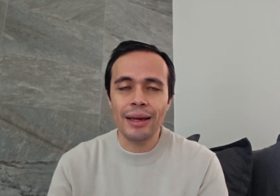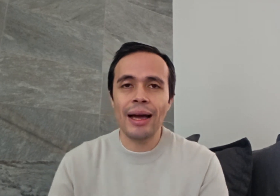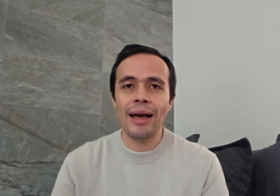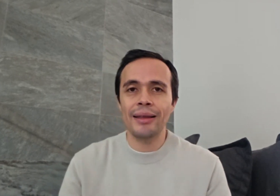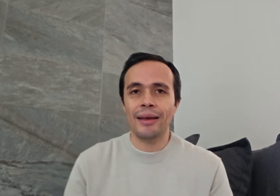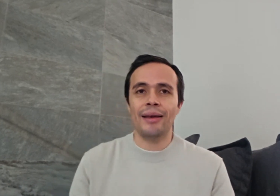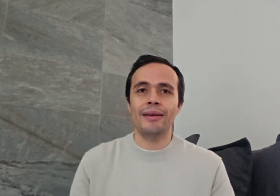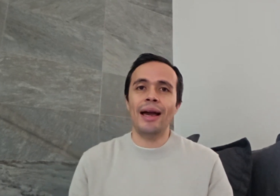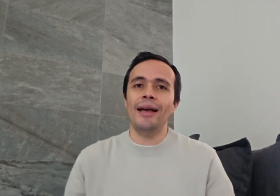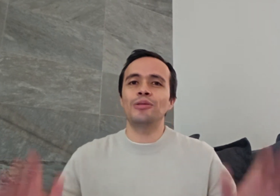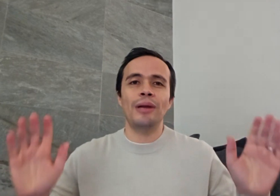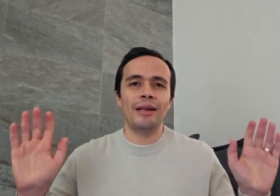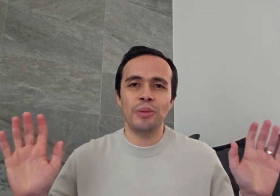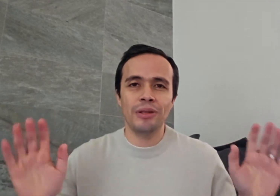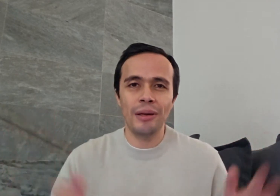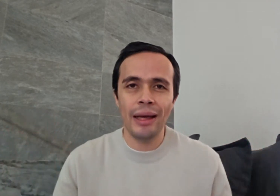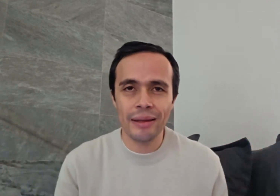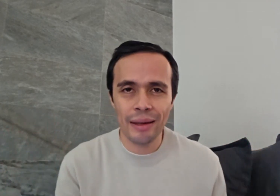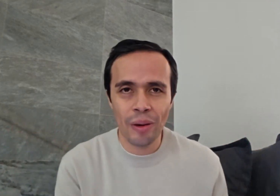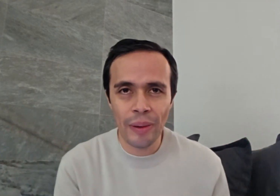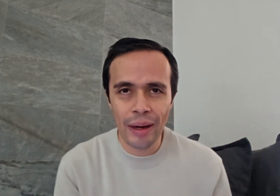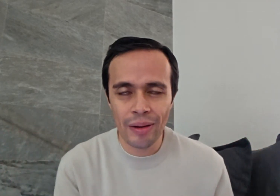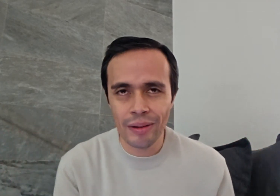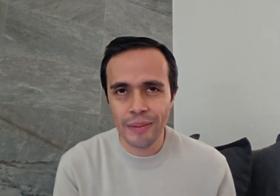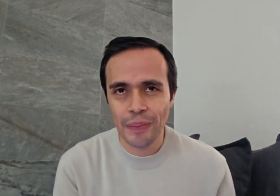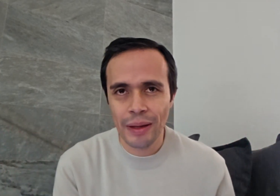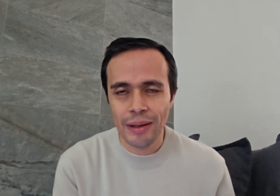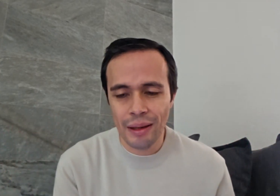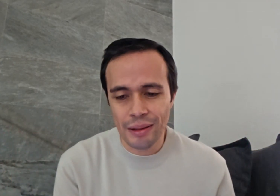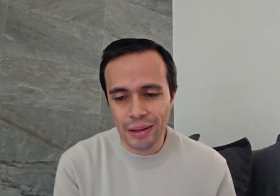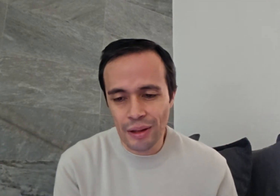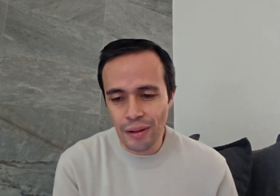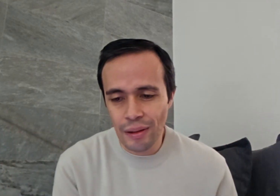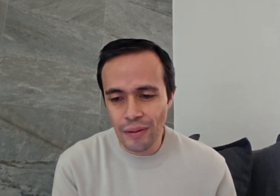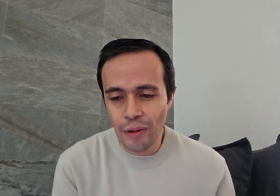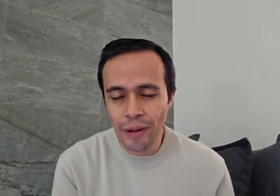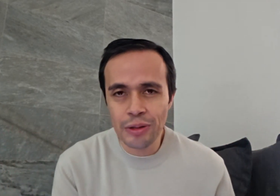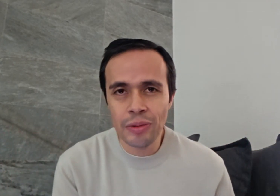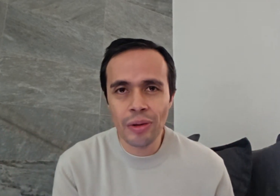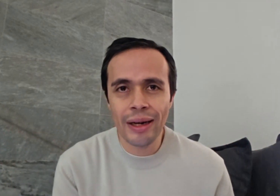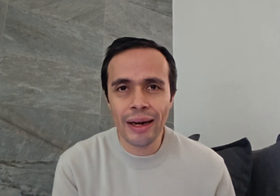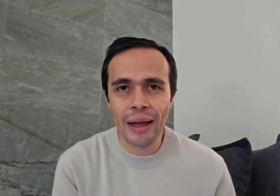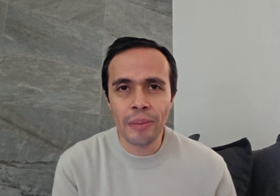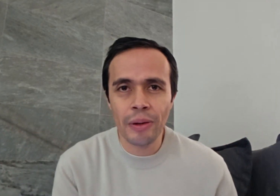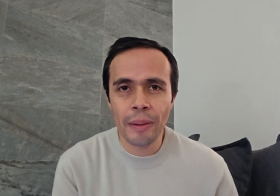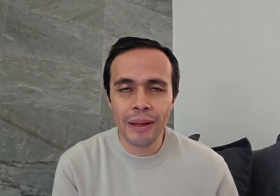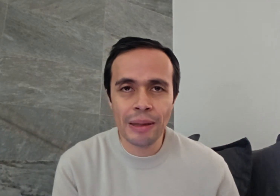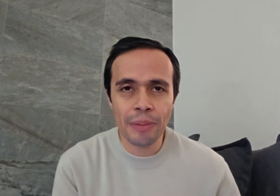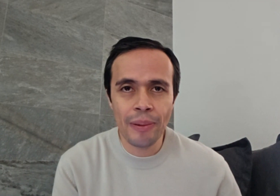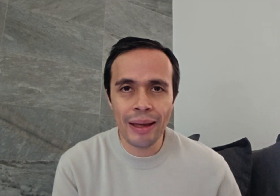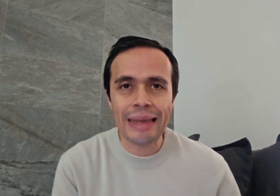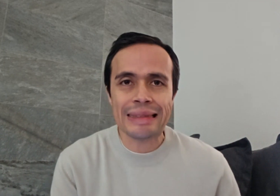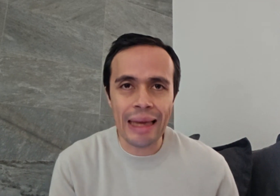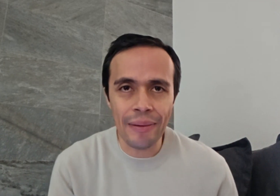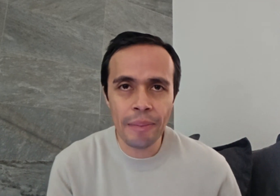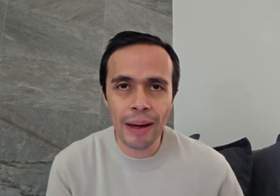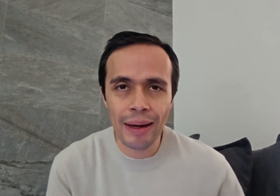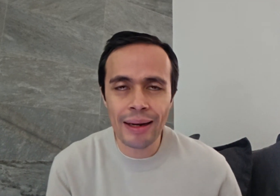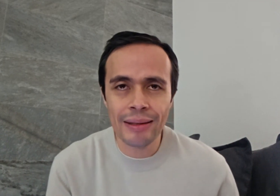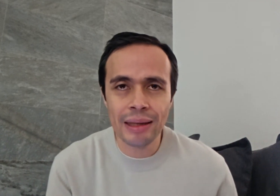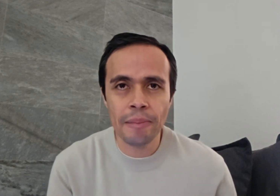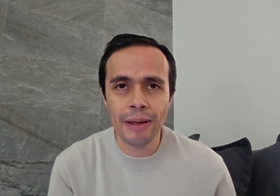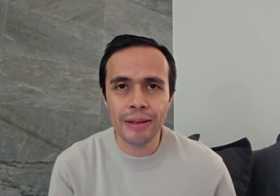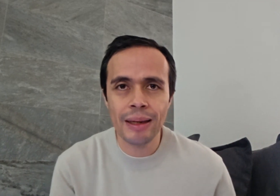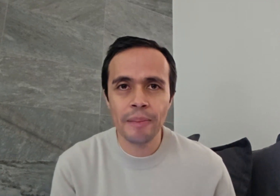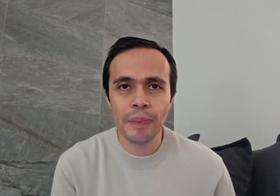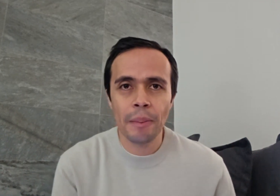2014. Nada de que ya es una responsabilidad del gobierno. Si fue un asunto generado por una empresa privada, debe